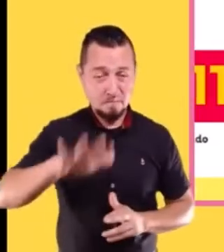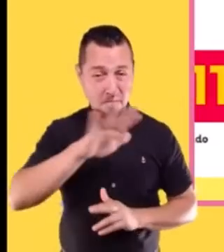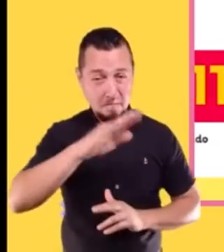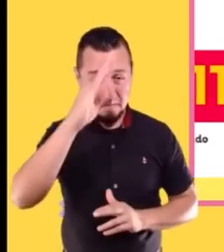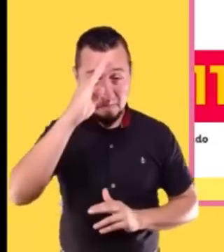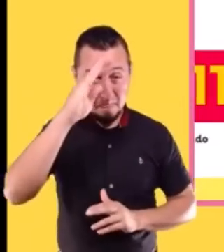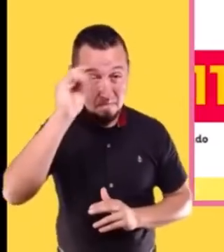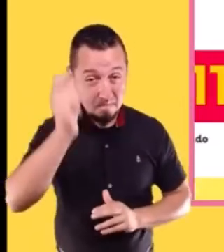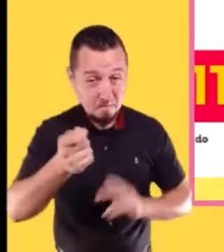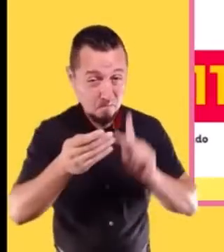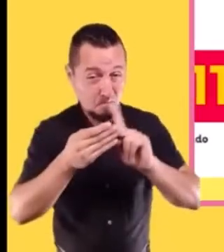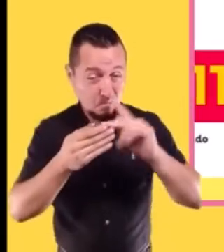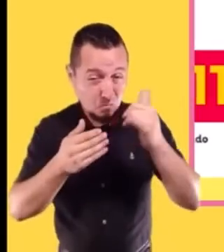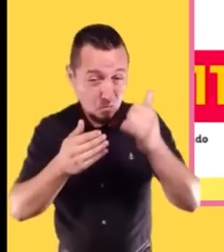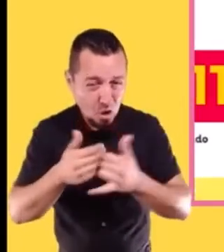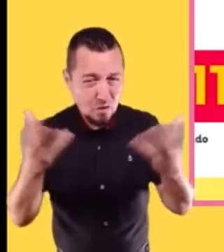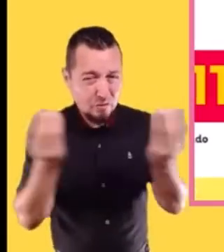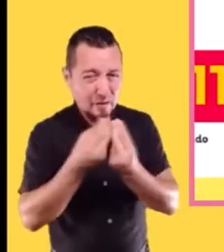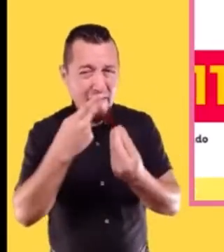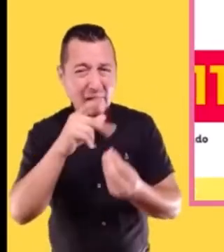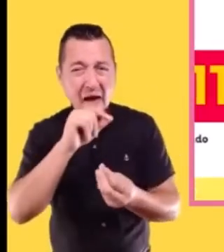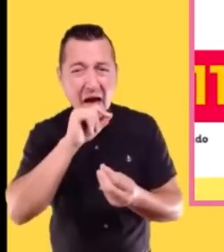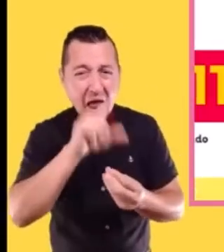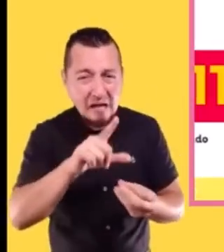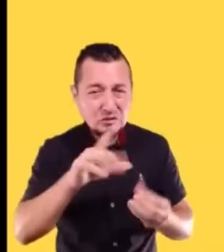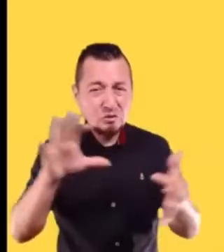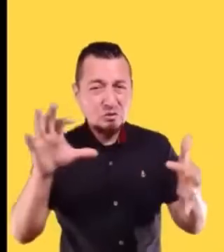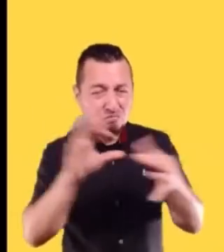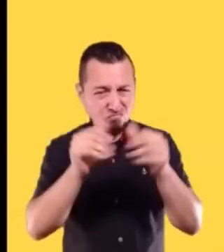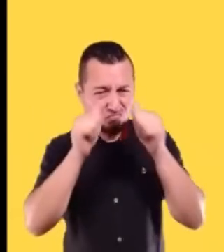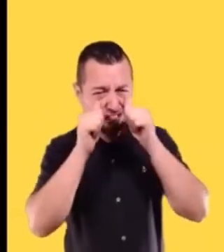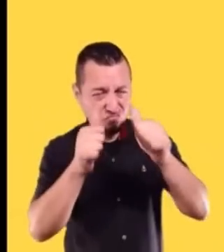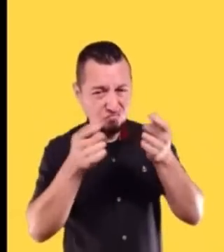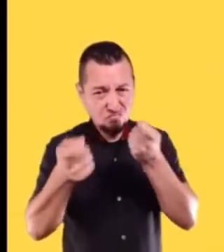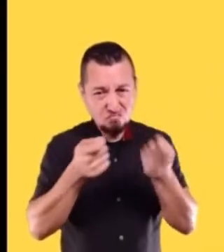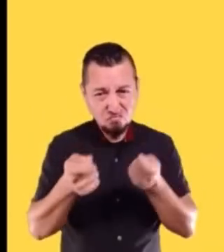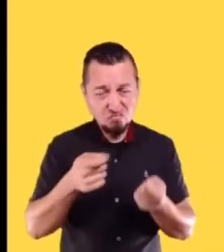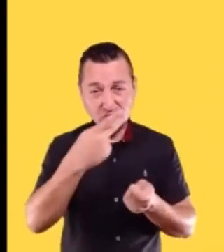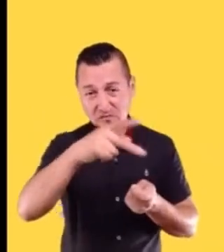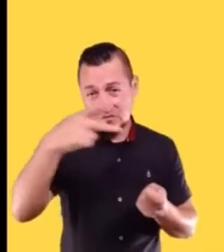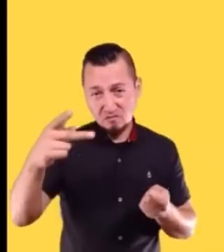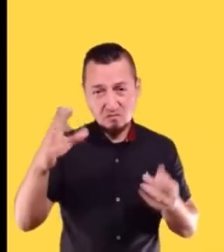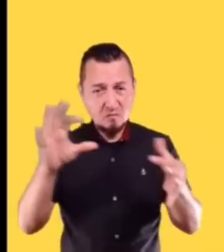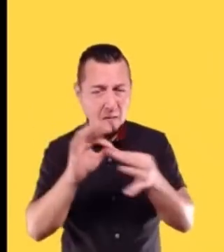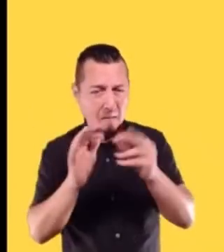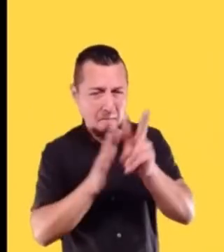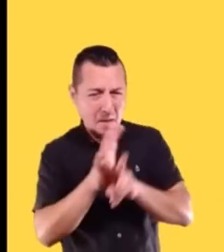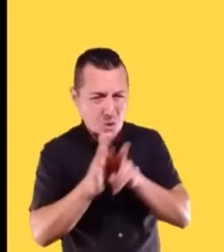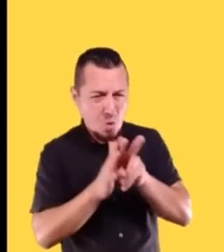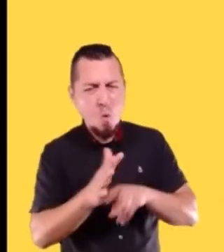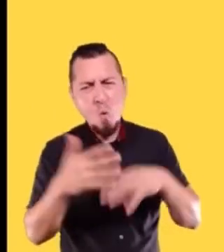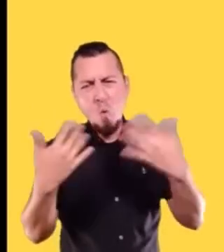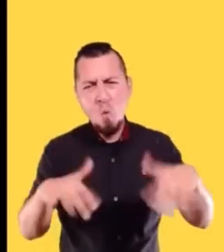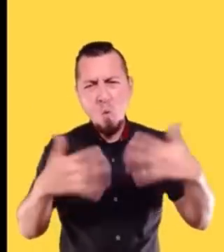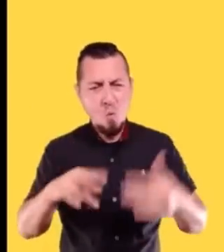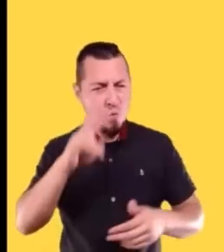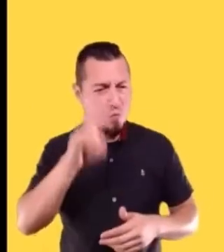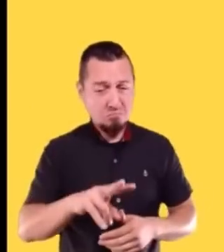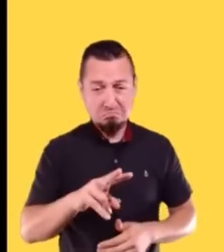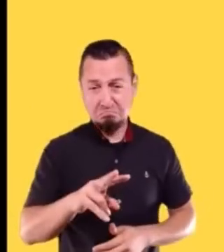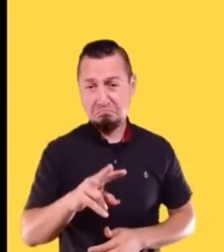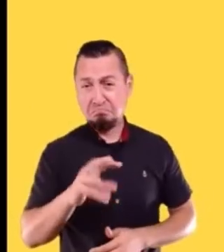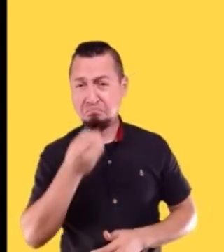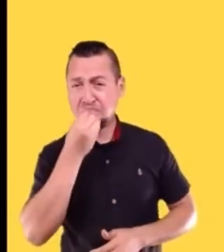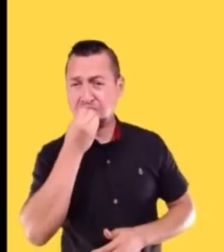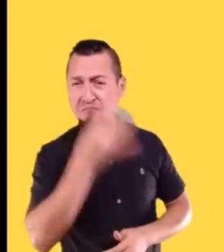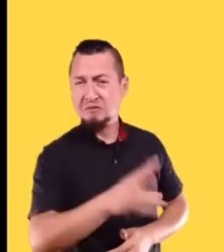proyectos integradores jaliscienses, atendiendo a nuestro contexto jalisciense, con videos bien interesantes, la verdad que muy recomendables, de ver las regiones